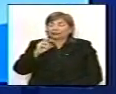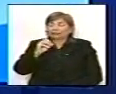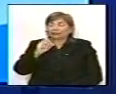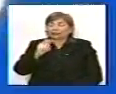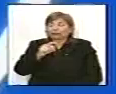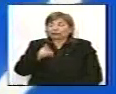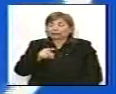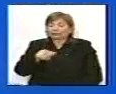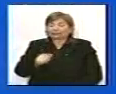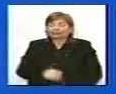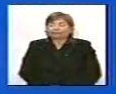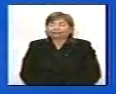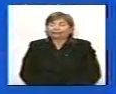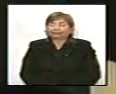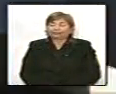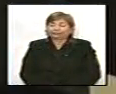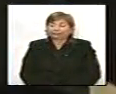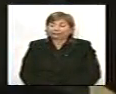informe.